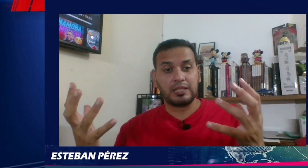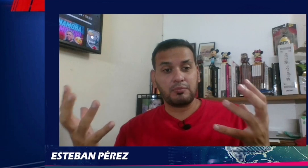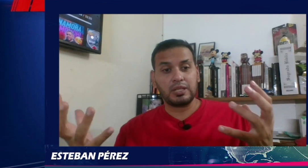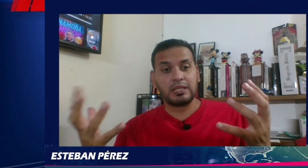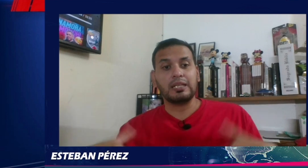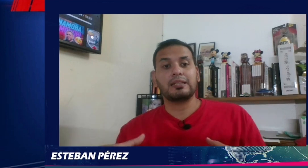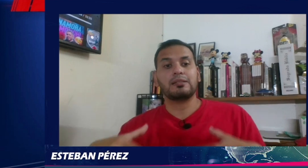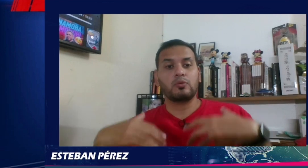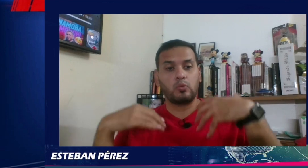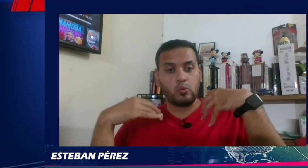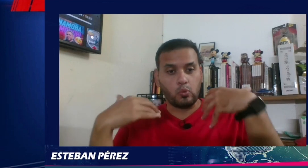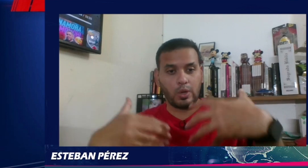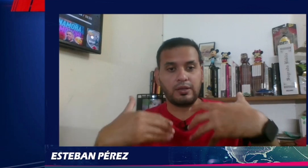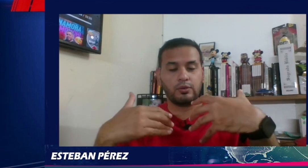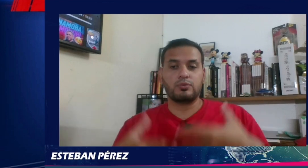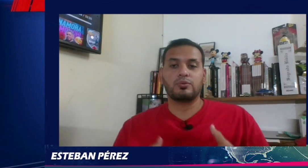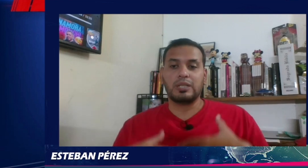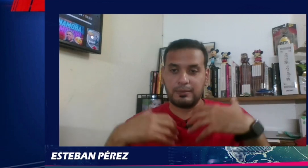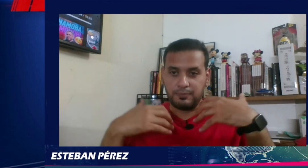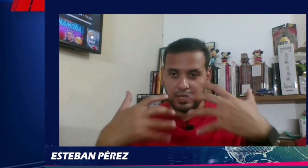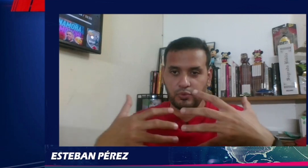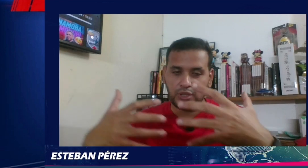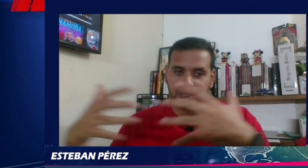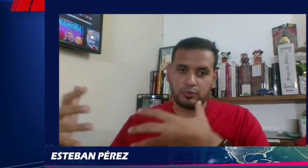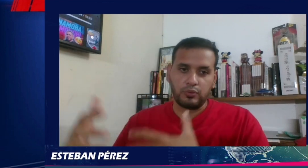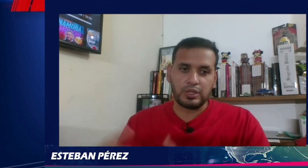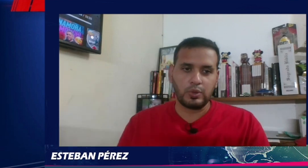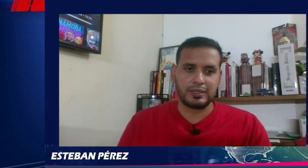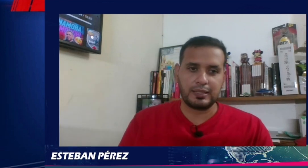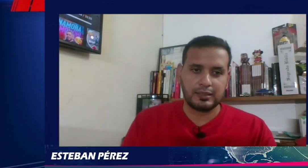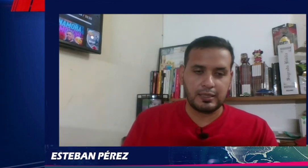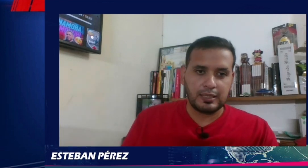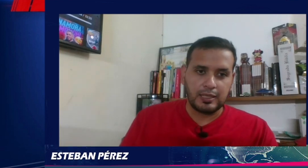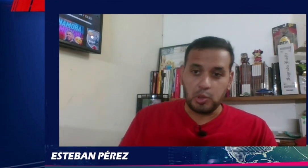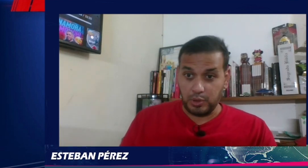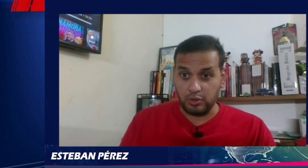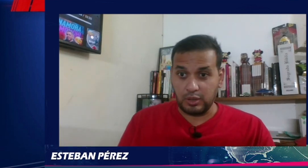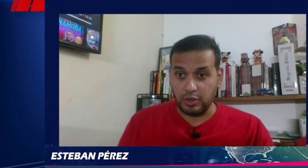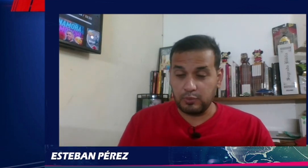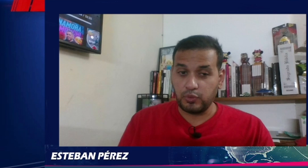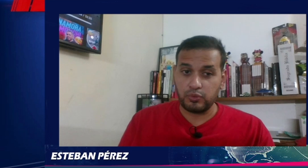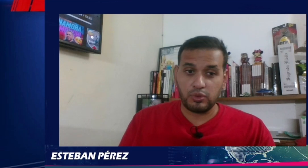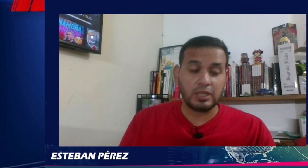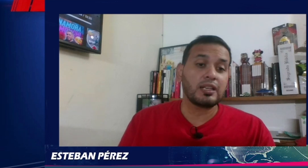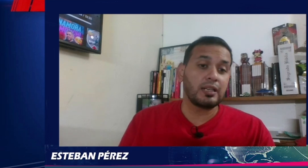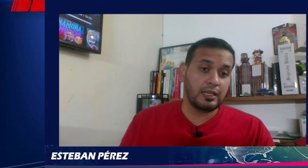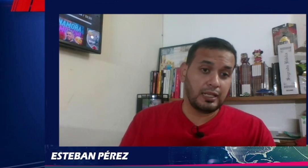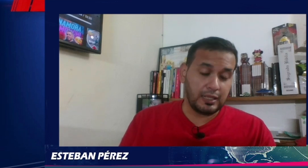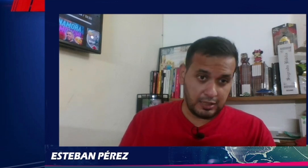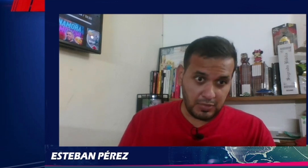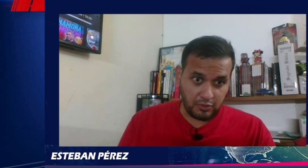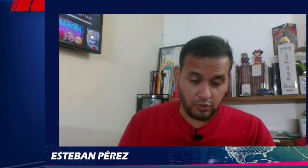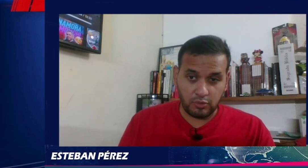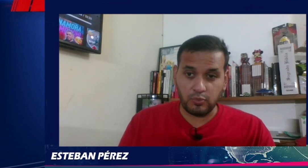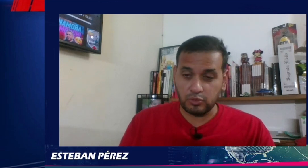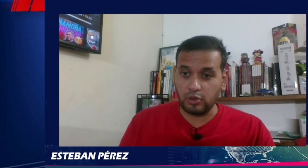esta pandemia es cuando vemos esas consecuencias. Pero recordemos, el mayor motor